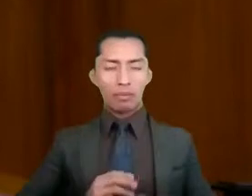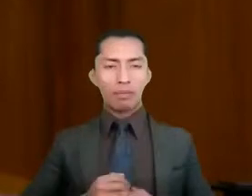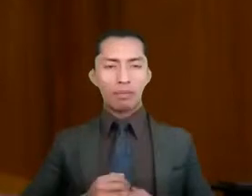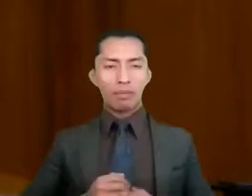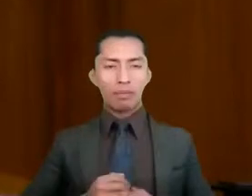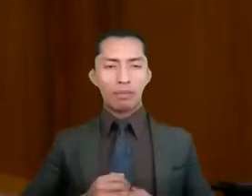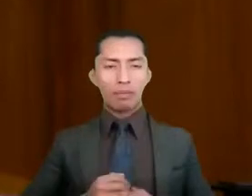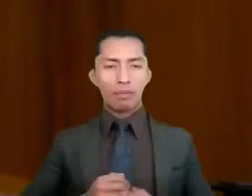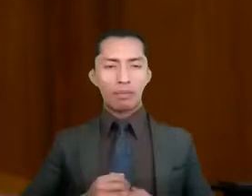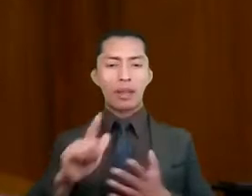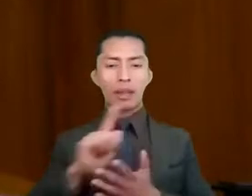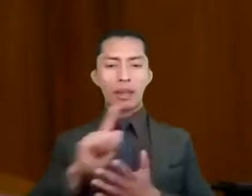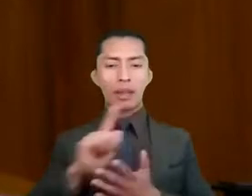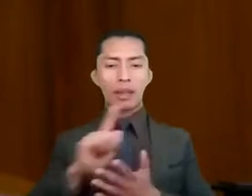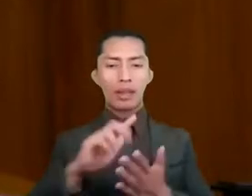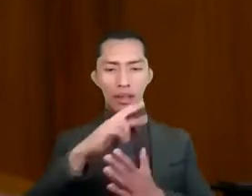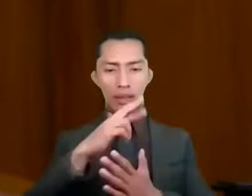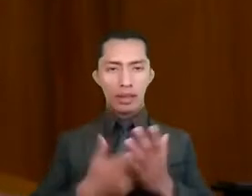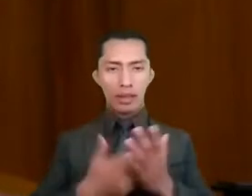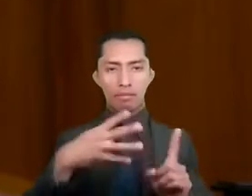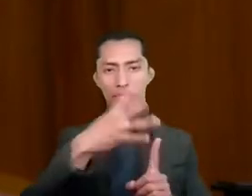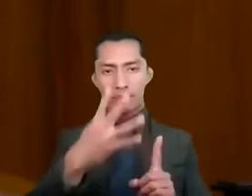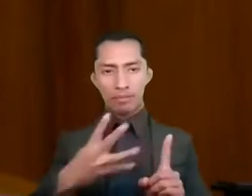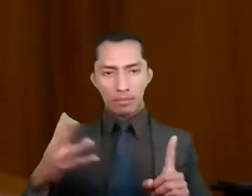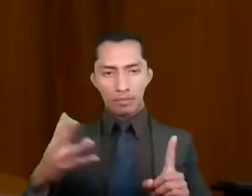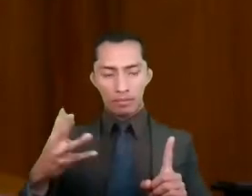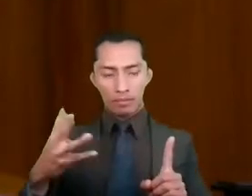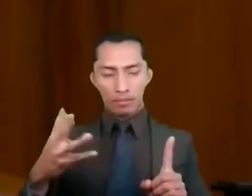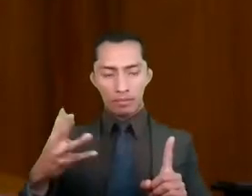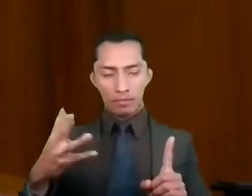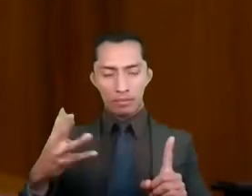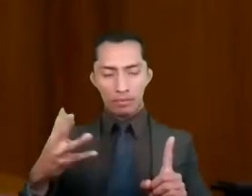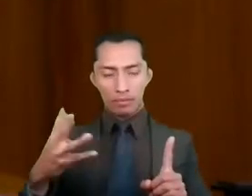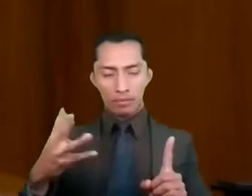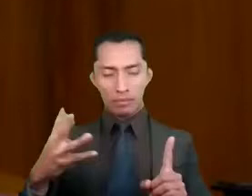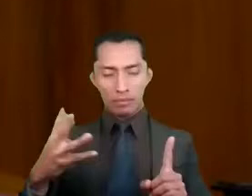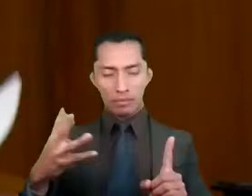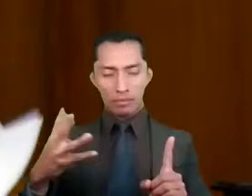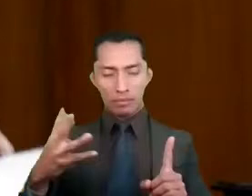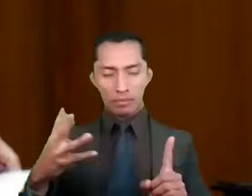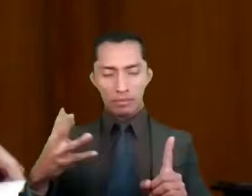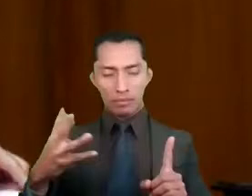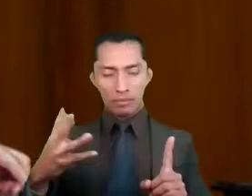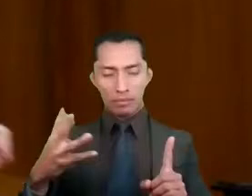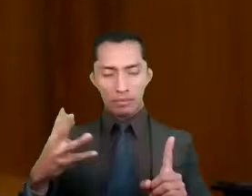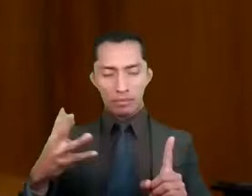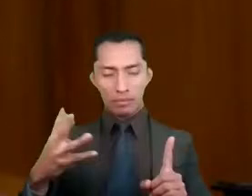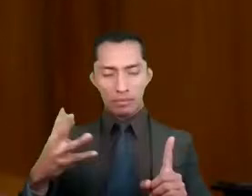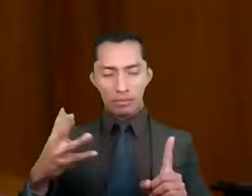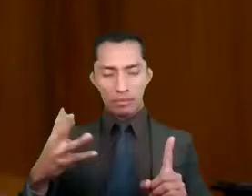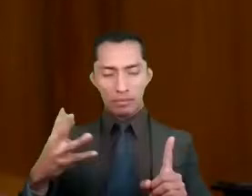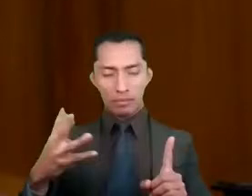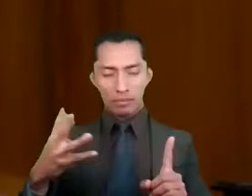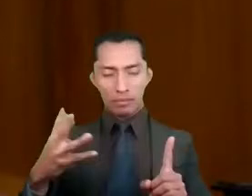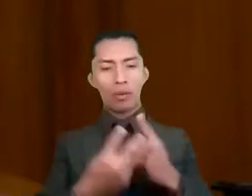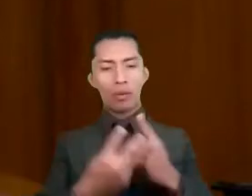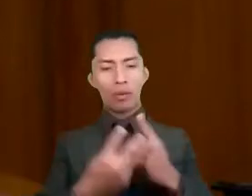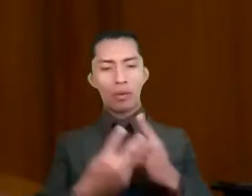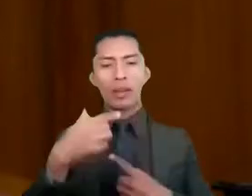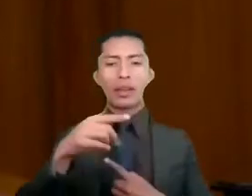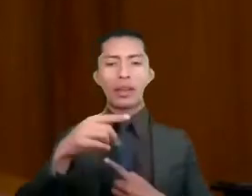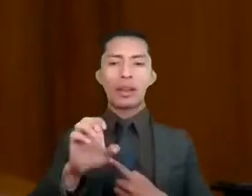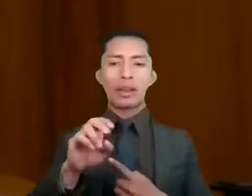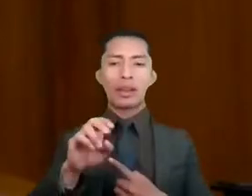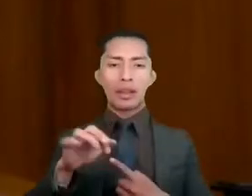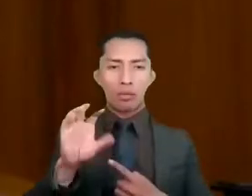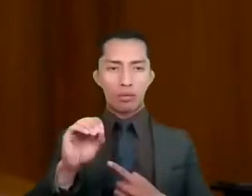de la comunidad LGTB son atendidos particularmente con perspectiva de género. Diputada